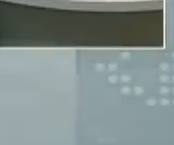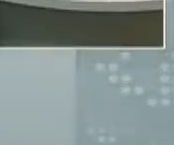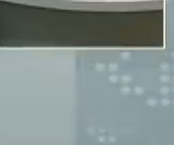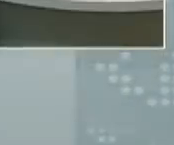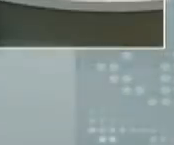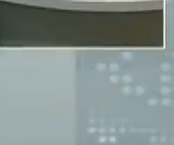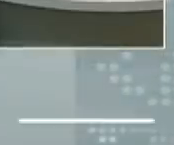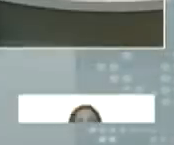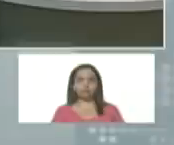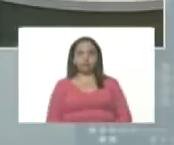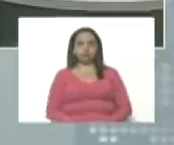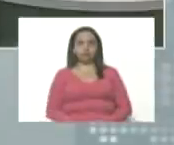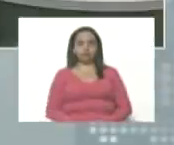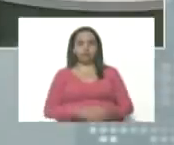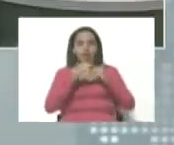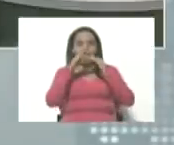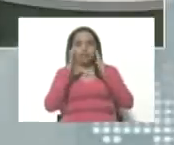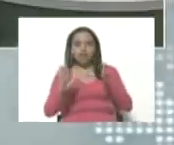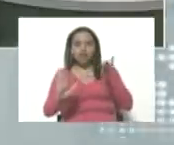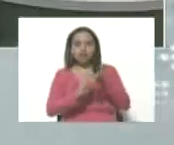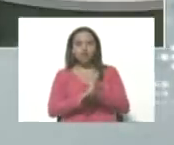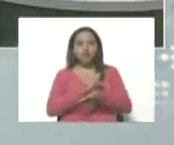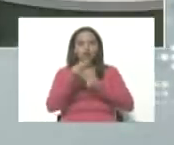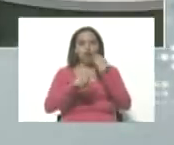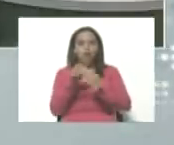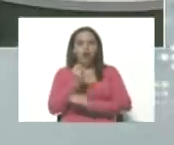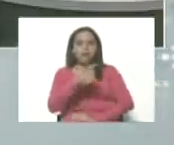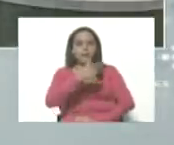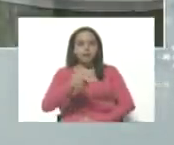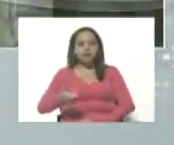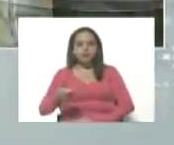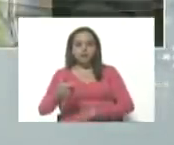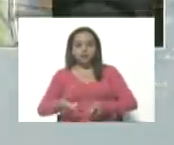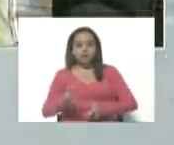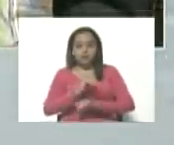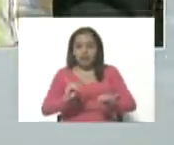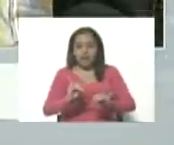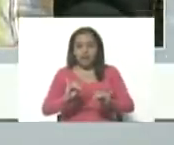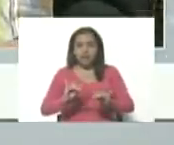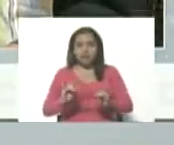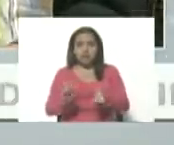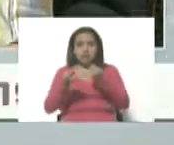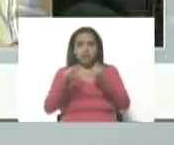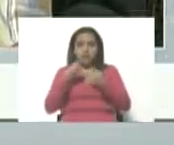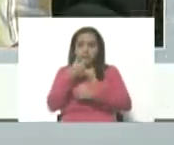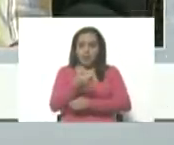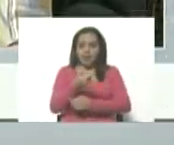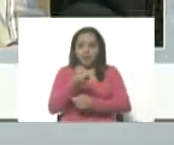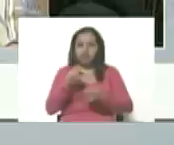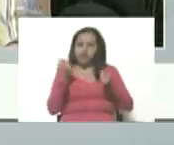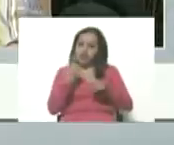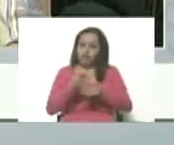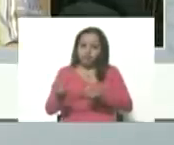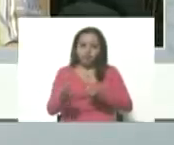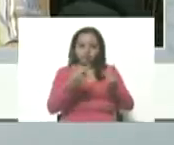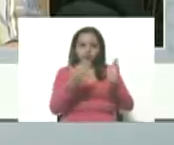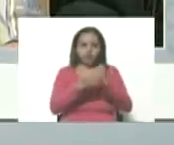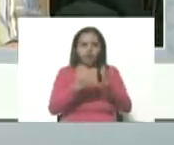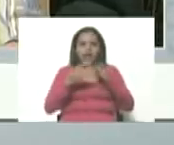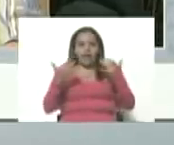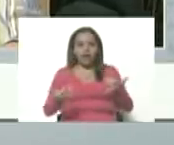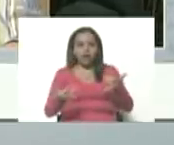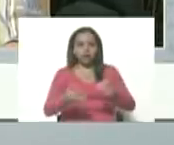de la recuperación de los casos para darlos de alta ya sanos y salvos, sanos y seguros. Bueno, vamos a pasar